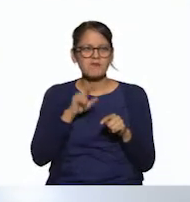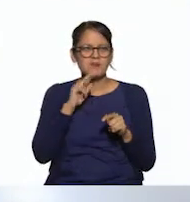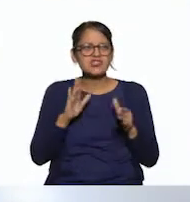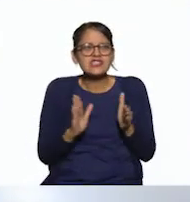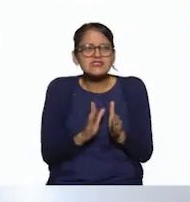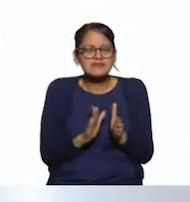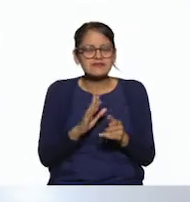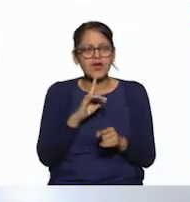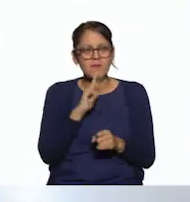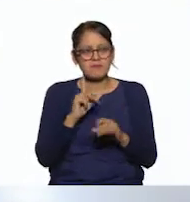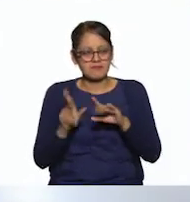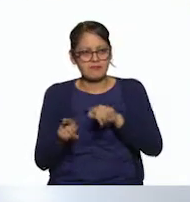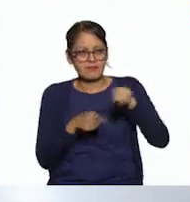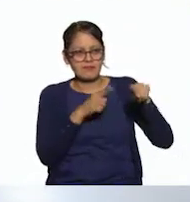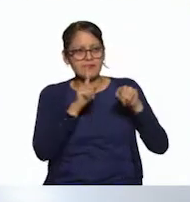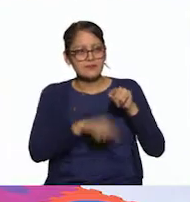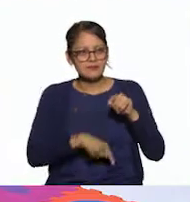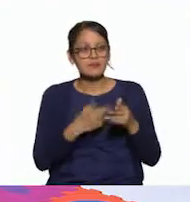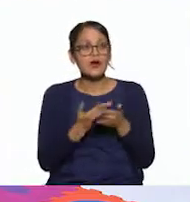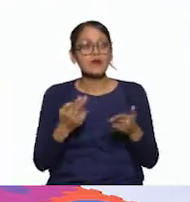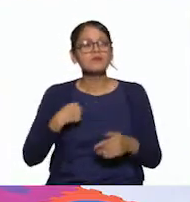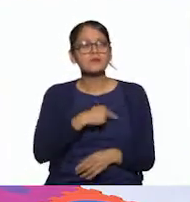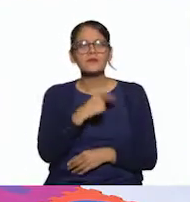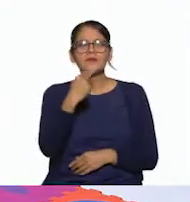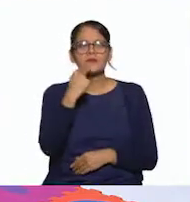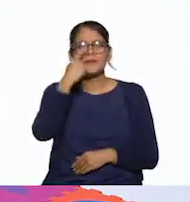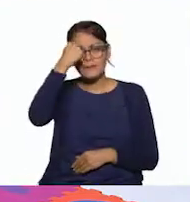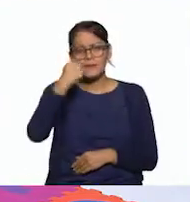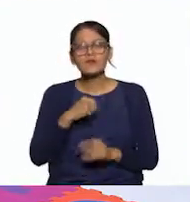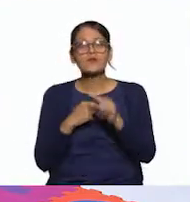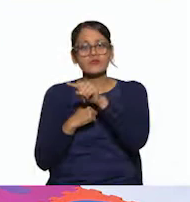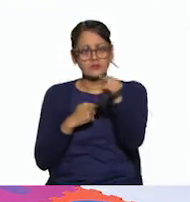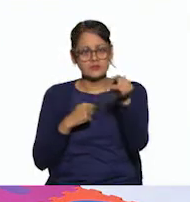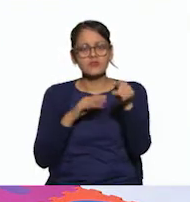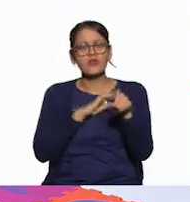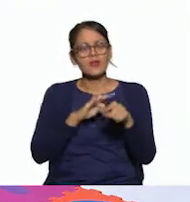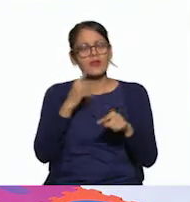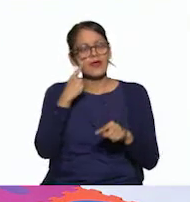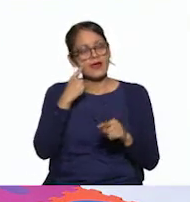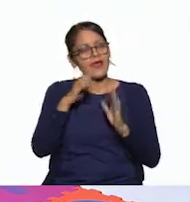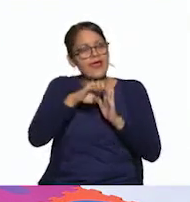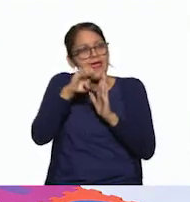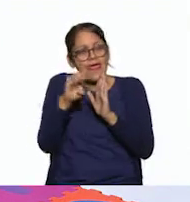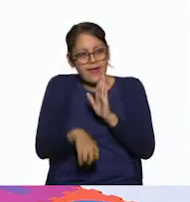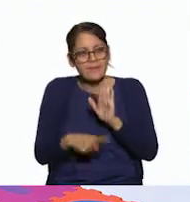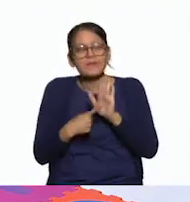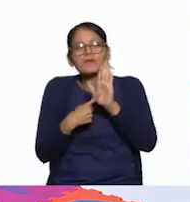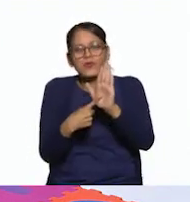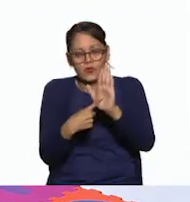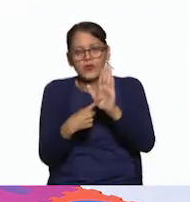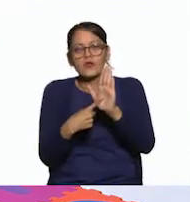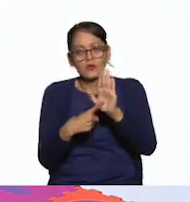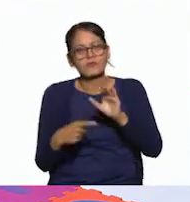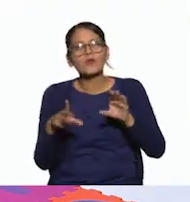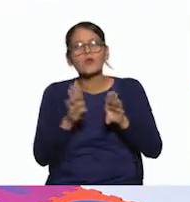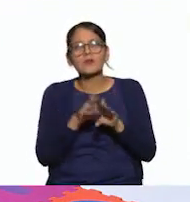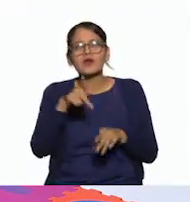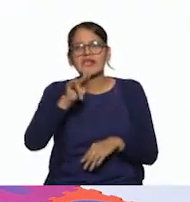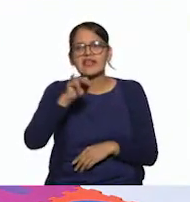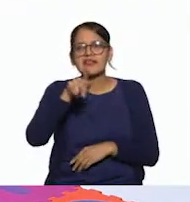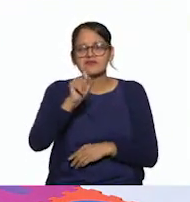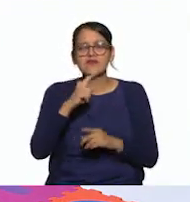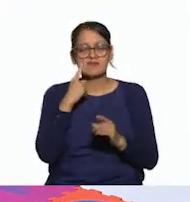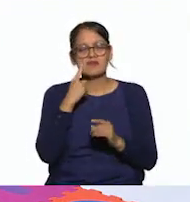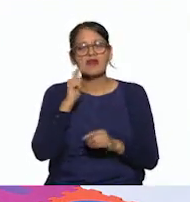Ajá. Esto solamente lo utilizamos nosotros para que ustedes tuvieran una referencia de lo que era su kinesfera, sobre todo